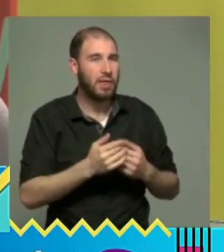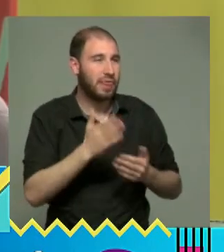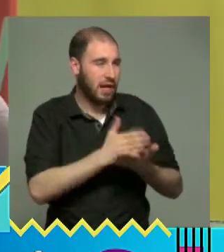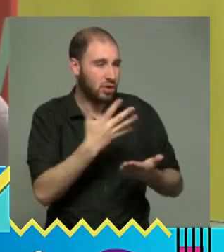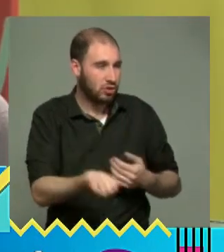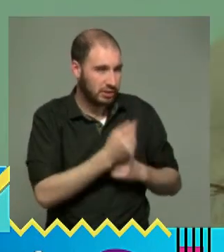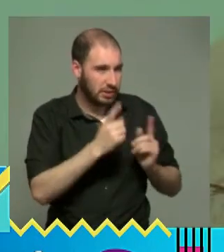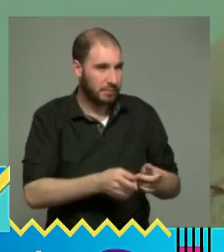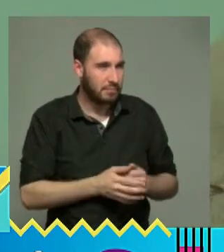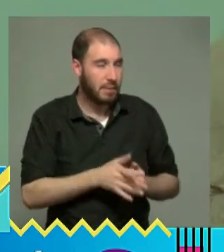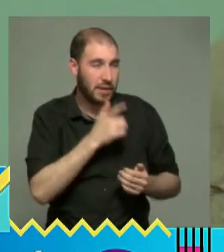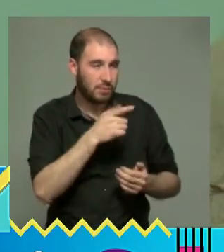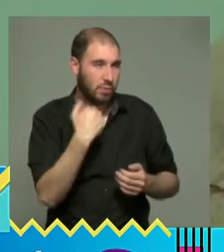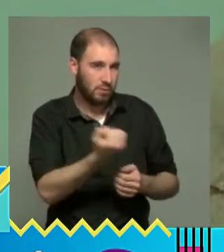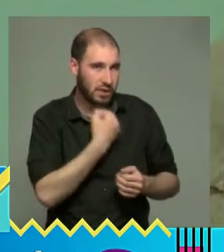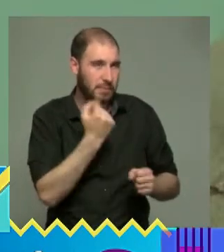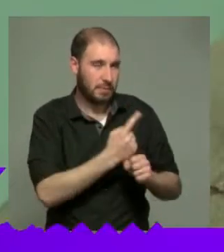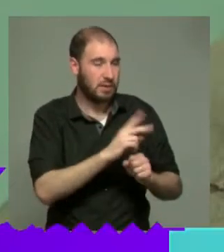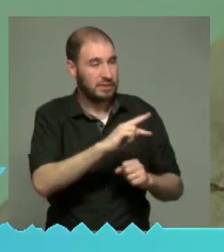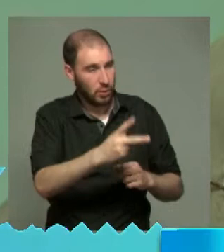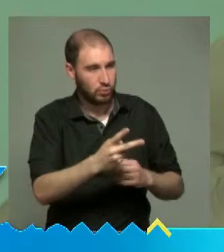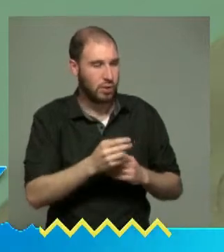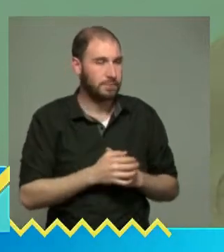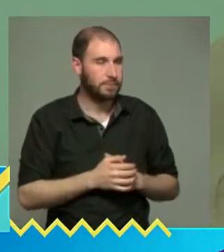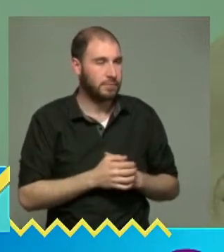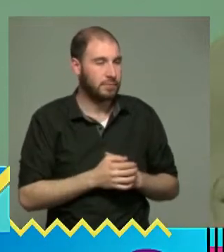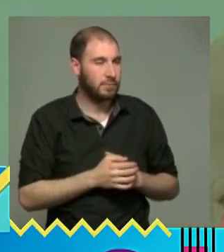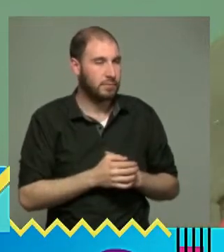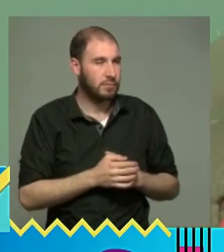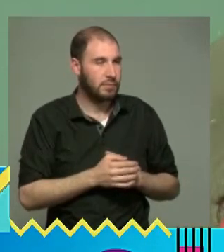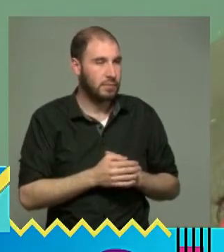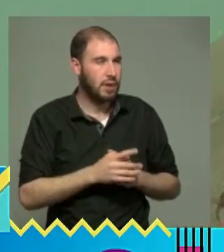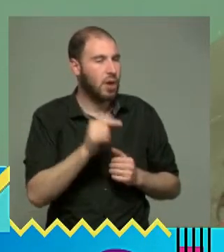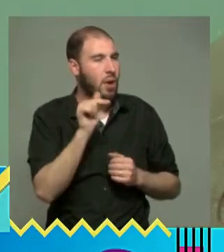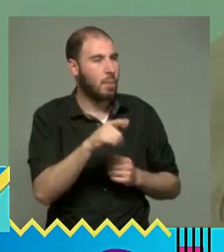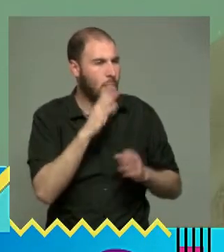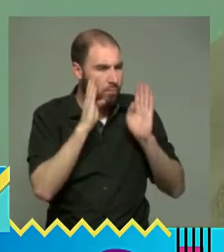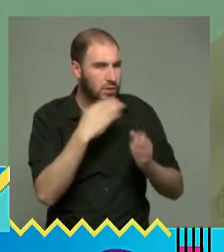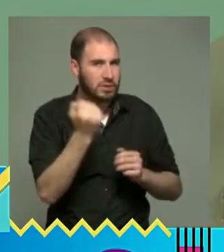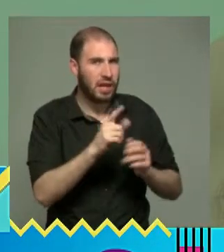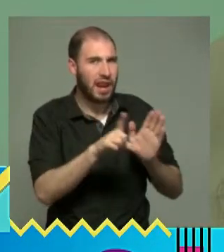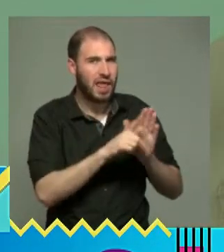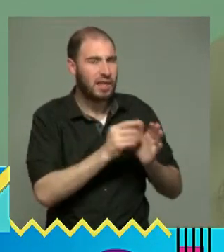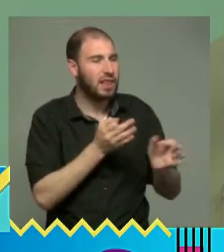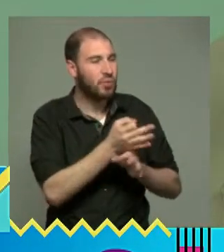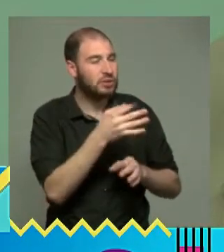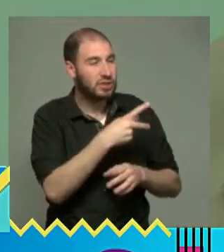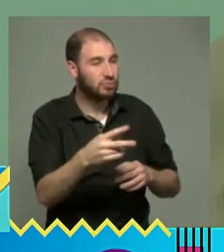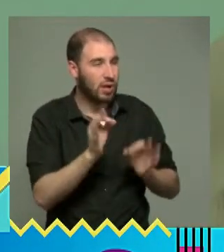derecho. Me parece importante primero. Y segundo, que justamente vos haces mucho hincapié en el tema de la Ley de Educación Sexual